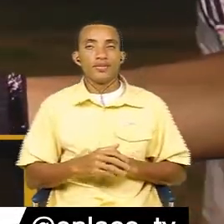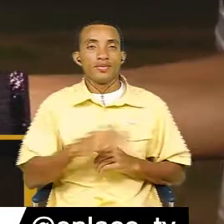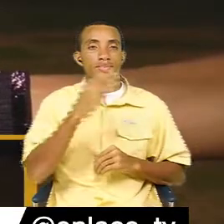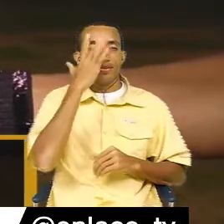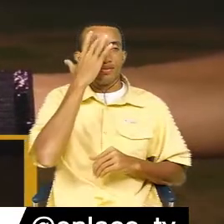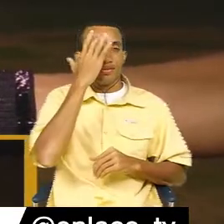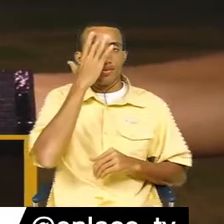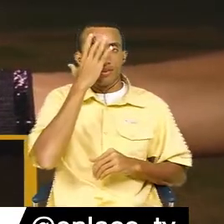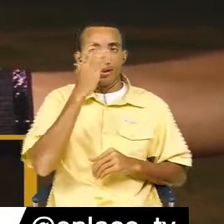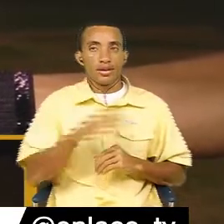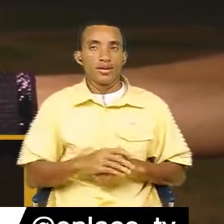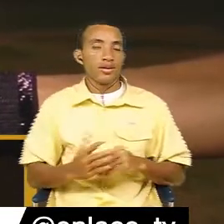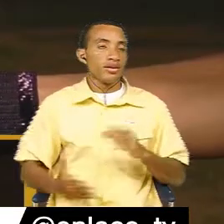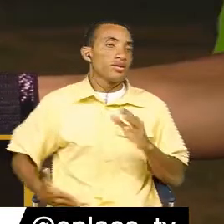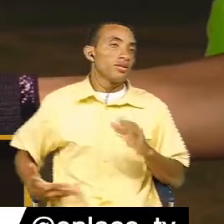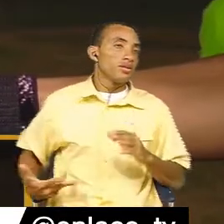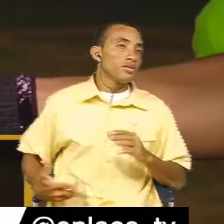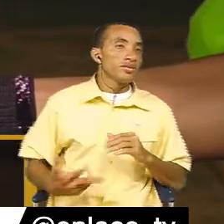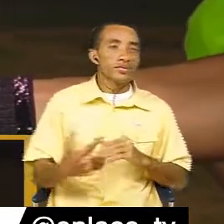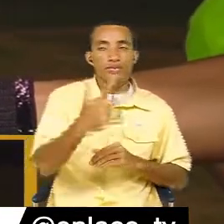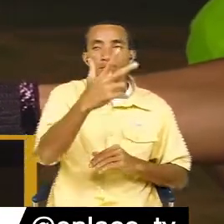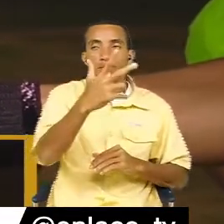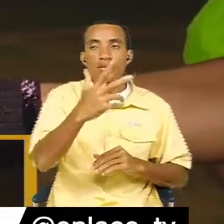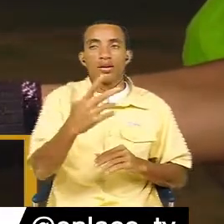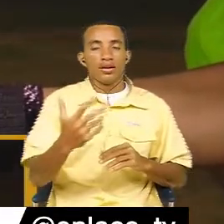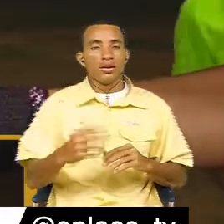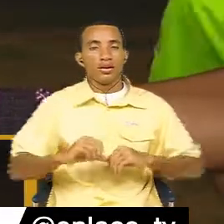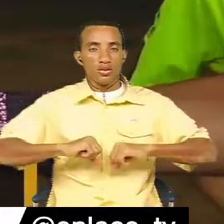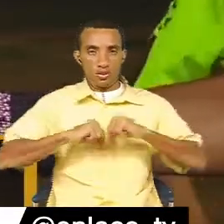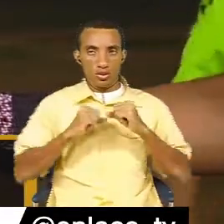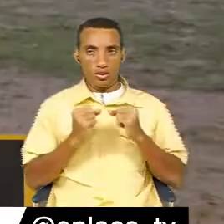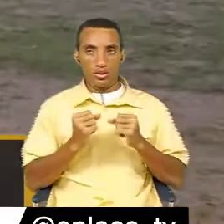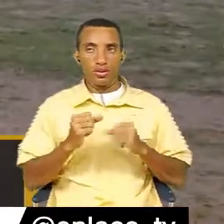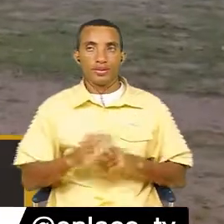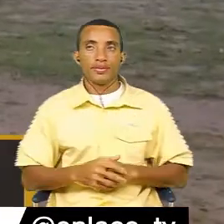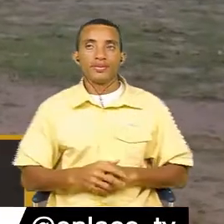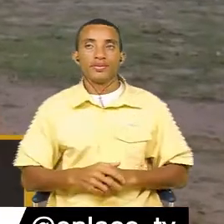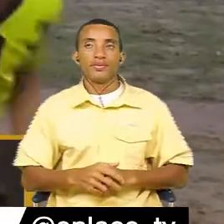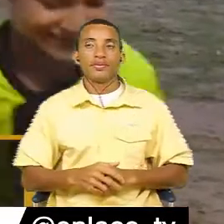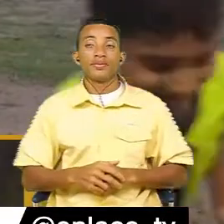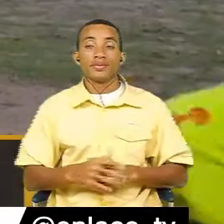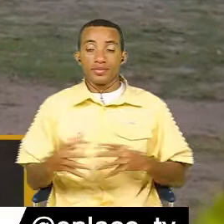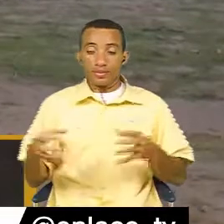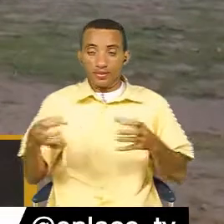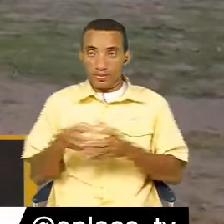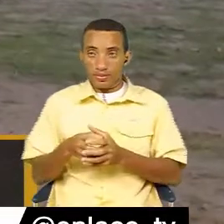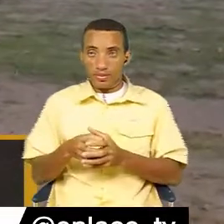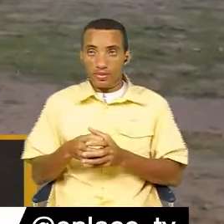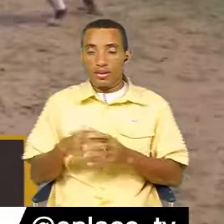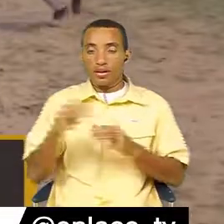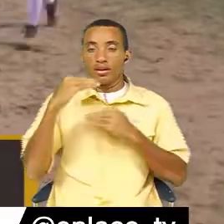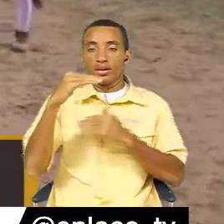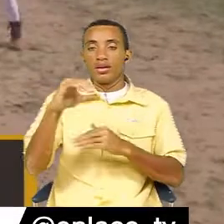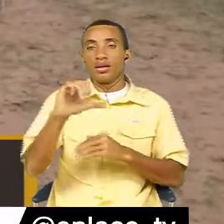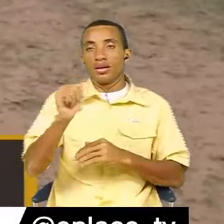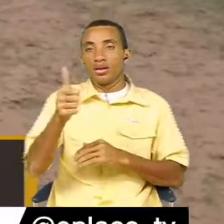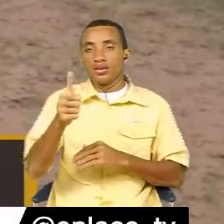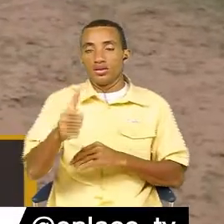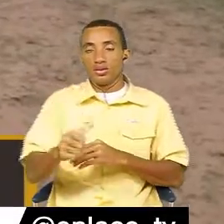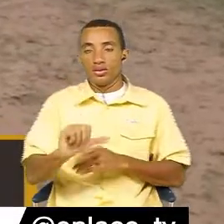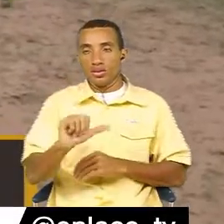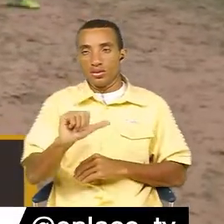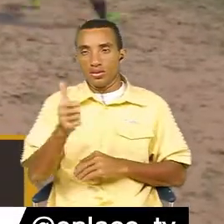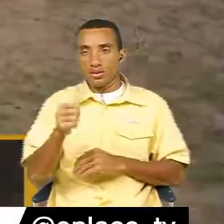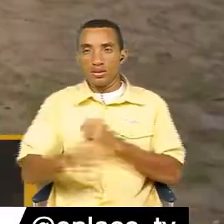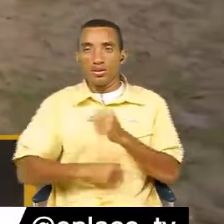Porque nos vamos a ir a viajar para Bogotá. El equipo de la categoría sub-10 del Club Infantas hace parte del